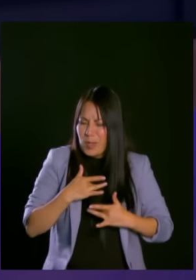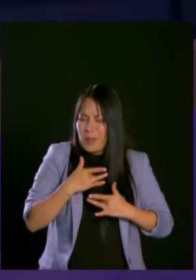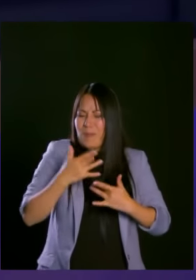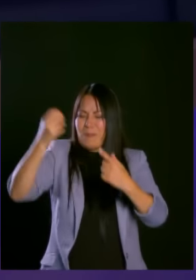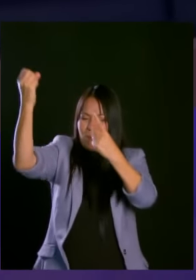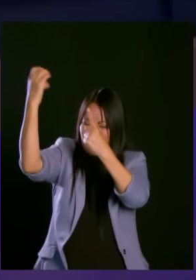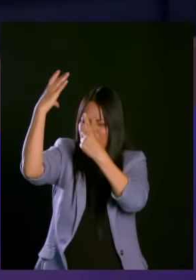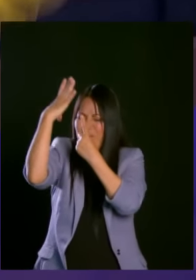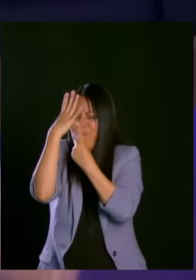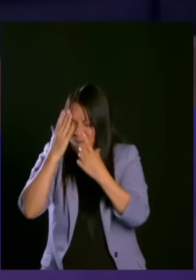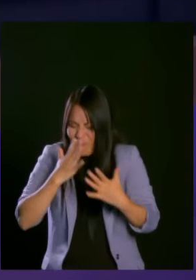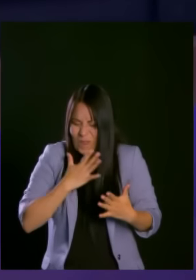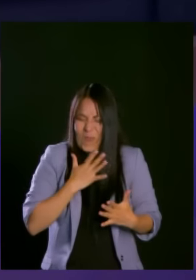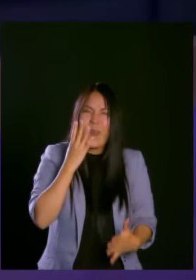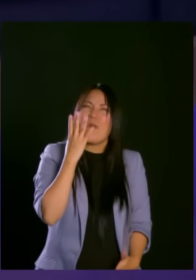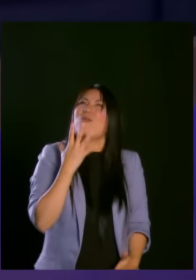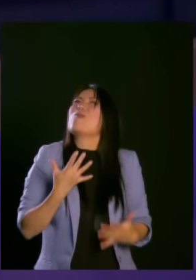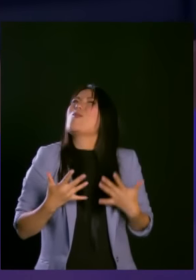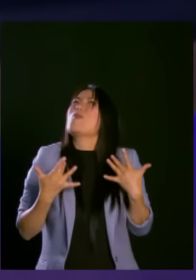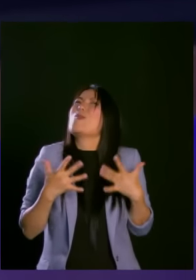bendición que estás viviendo.